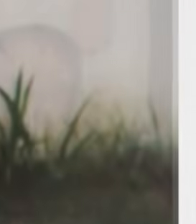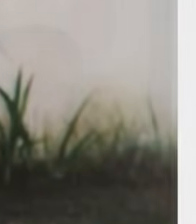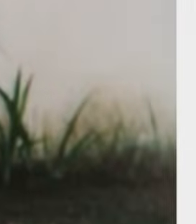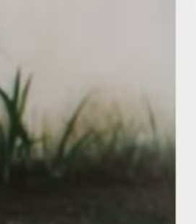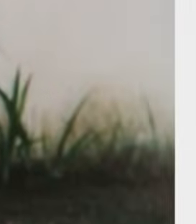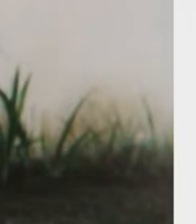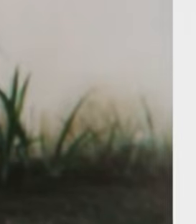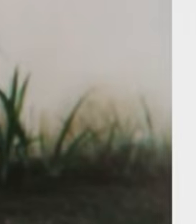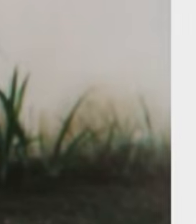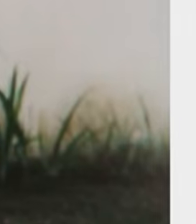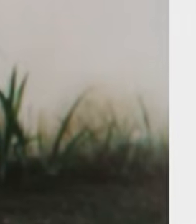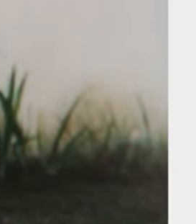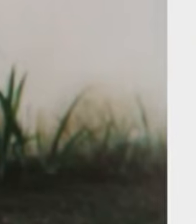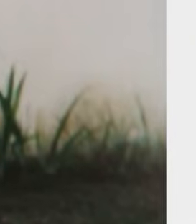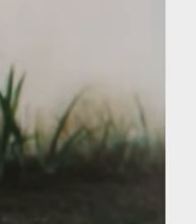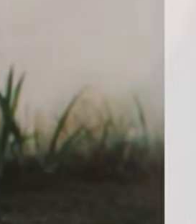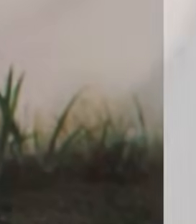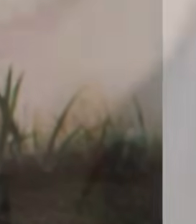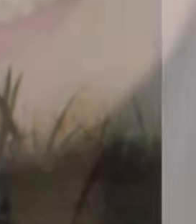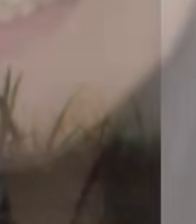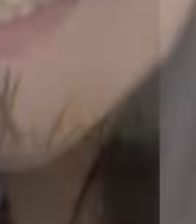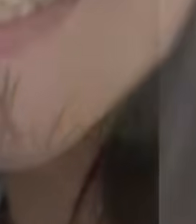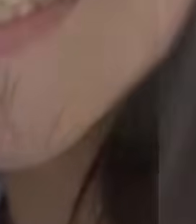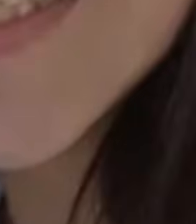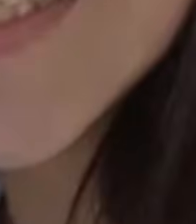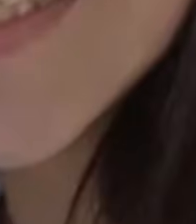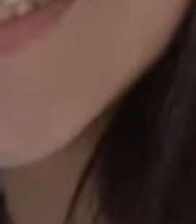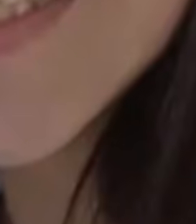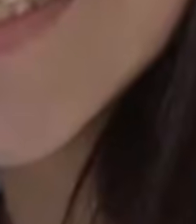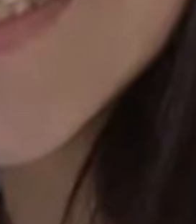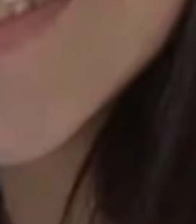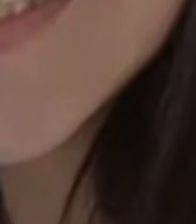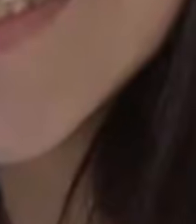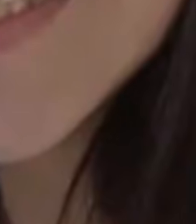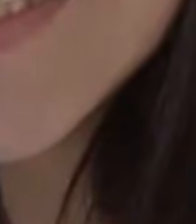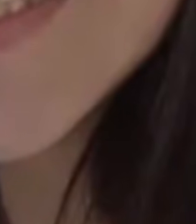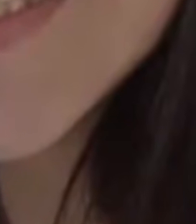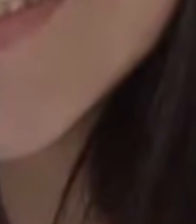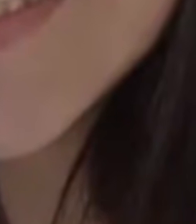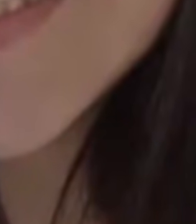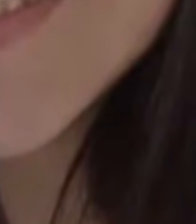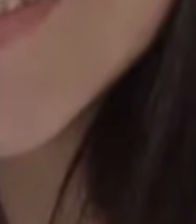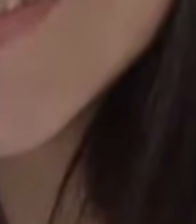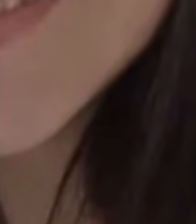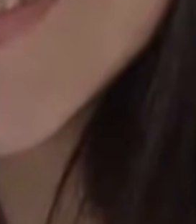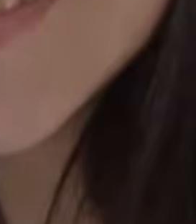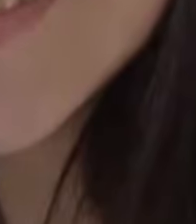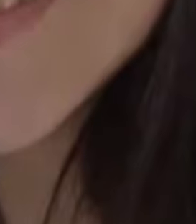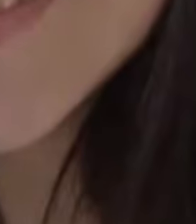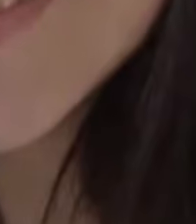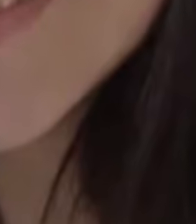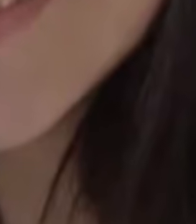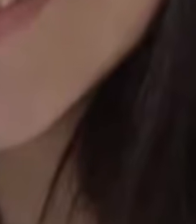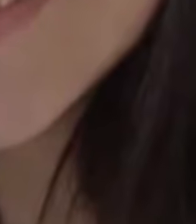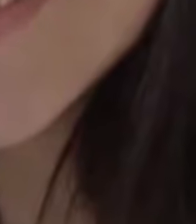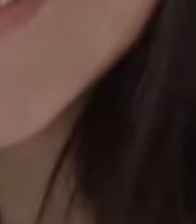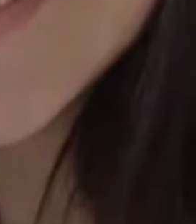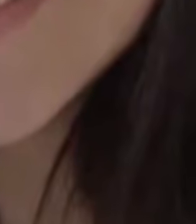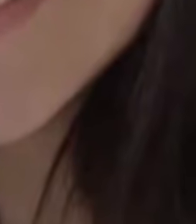Solo el amor alumbra lo que perdura.